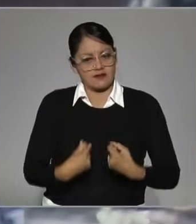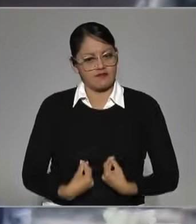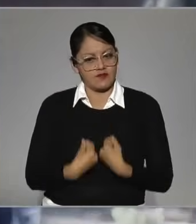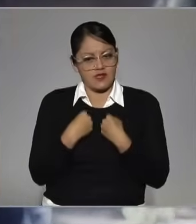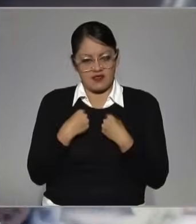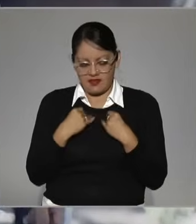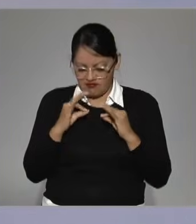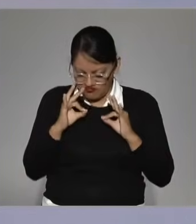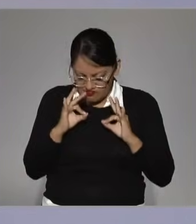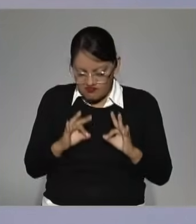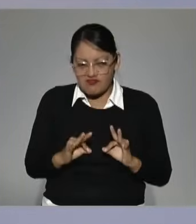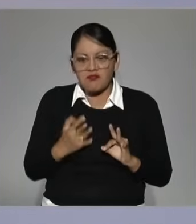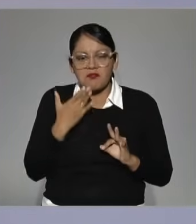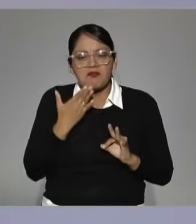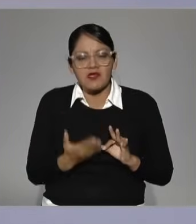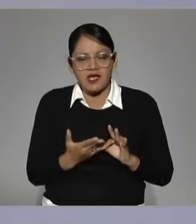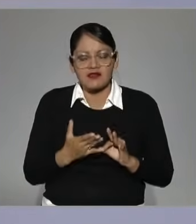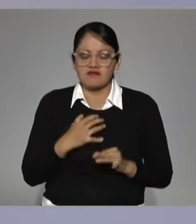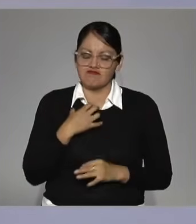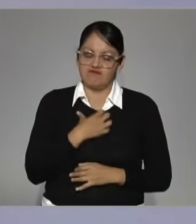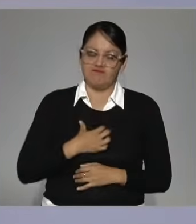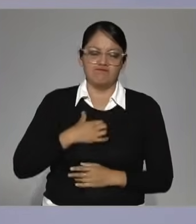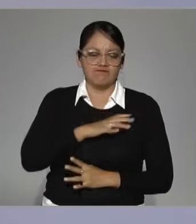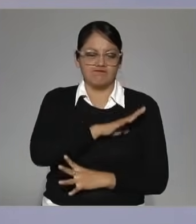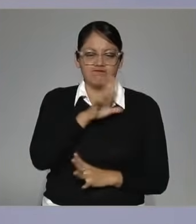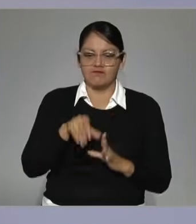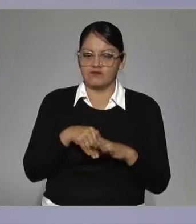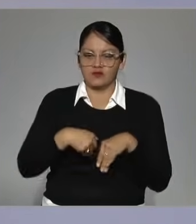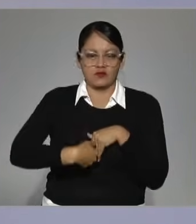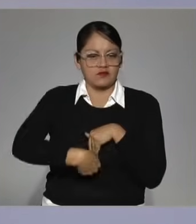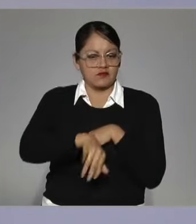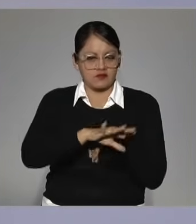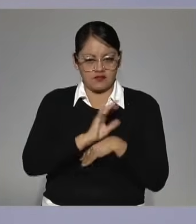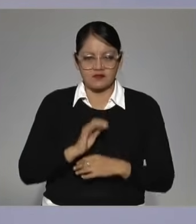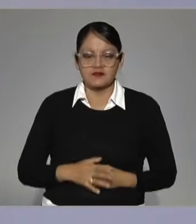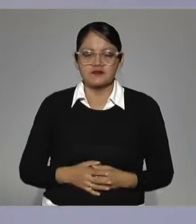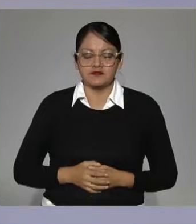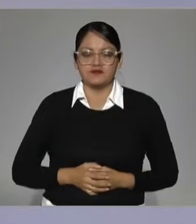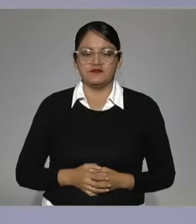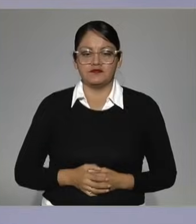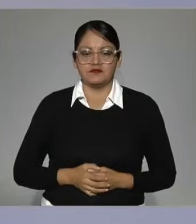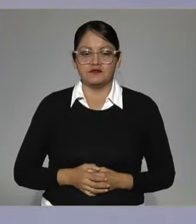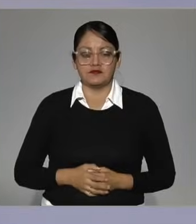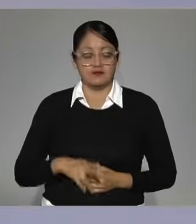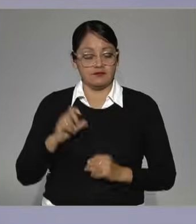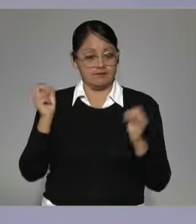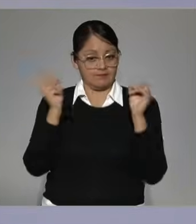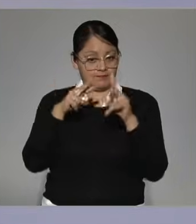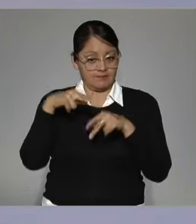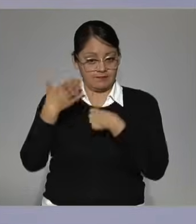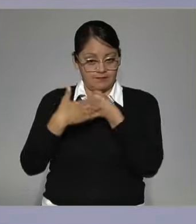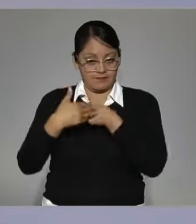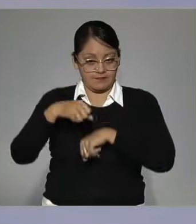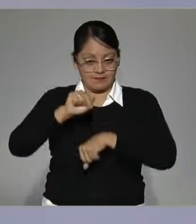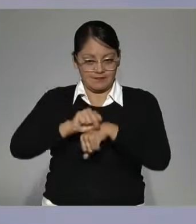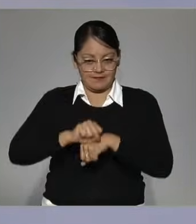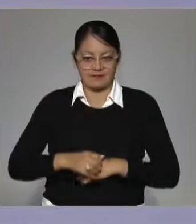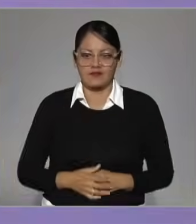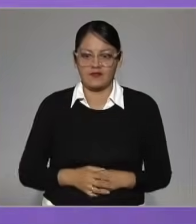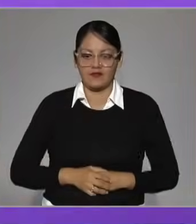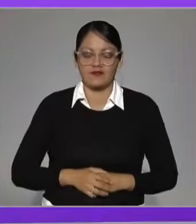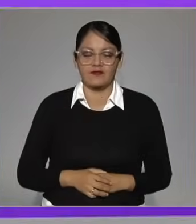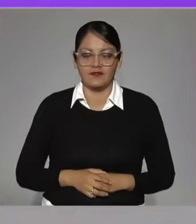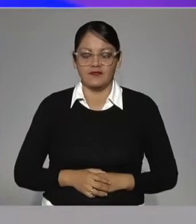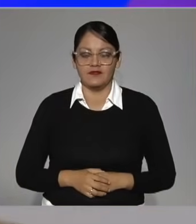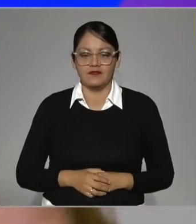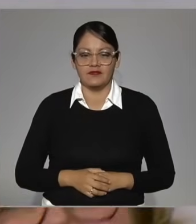con calidad y plenitud en todos los sentidos. Nos vemos la próxima semana.